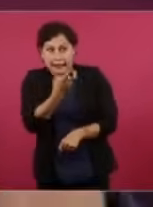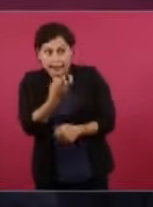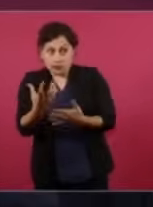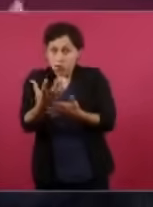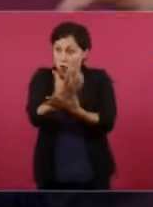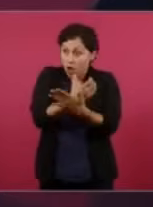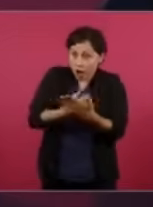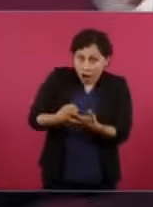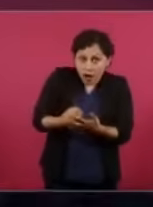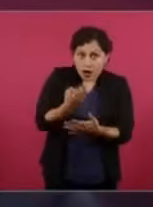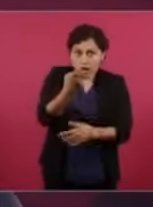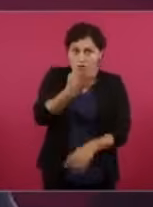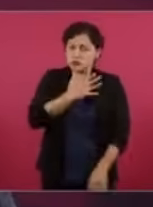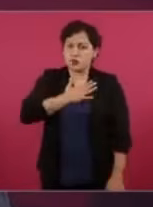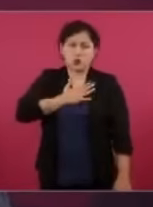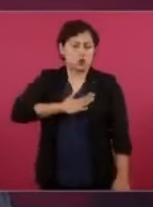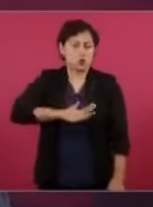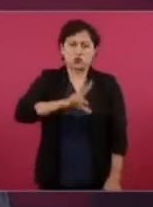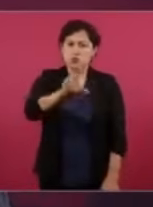de que un jubilado